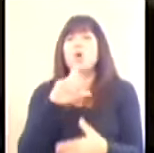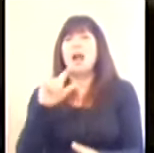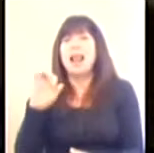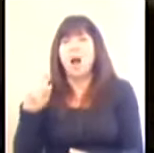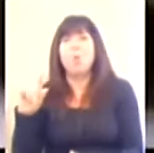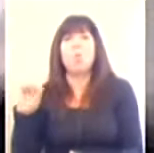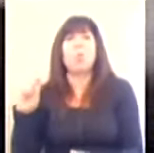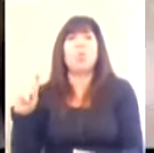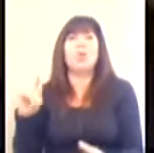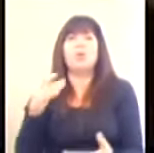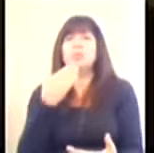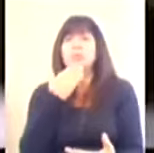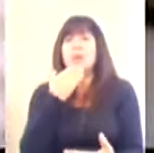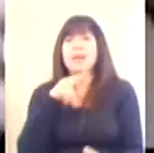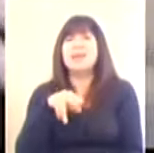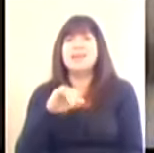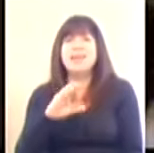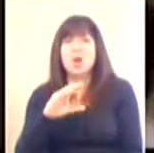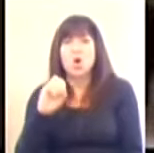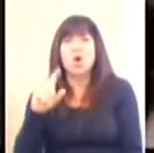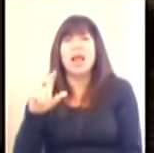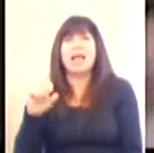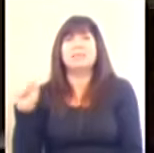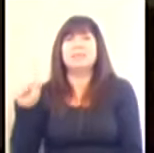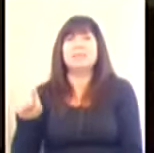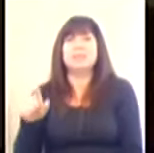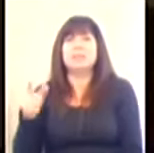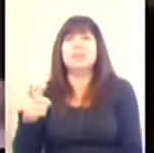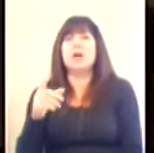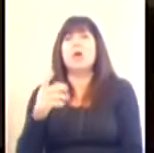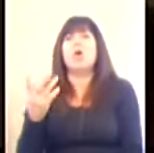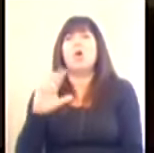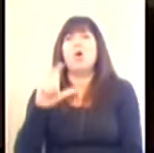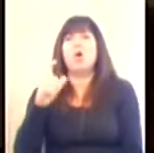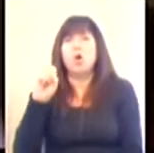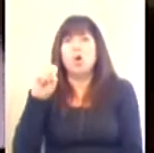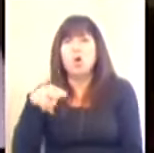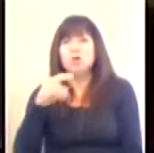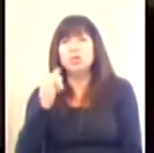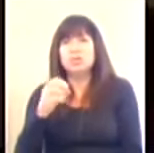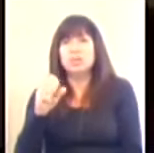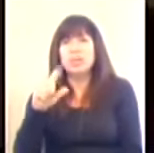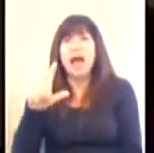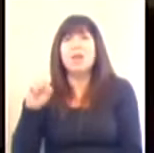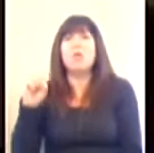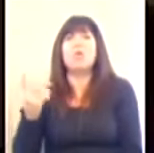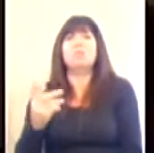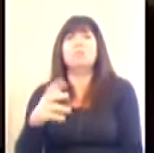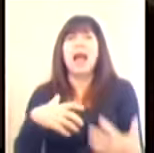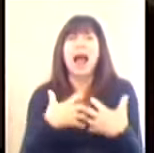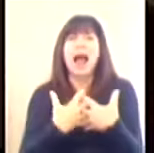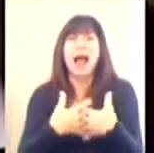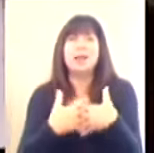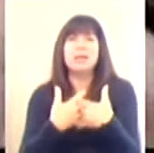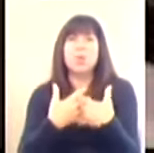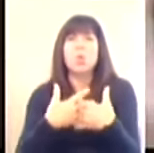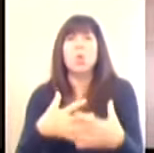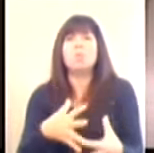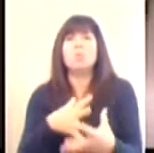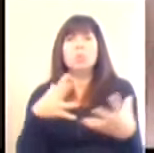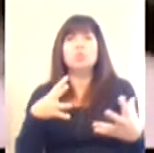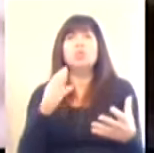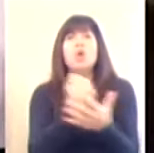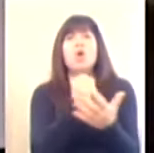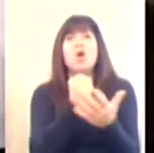Hermosilla, con Nicolás Borrega, Annie Dufay, Gonzalo Muñoz, que fue el que articuló mucho esto, logramos